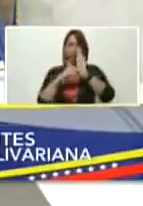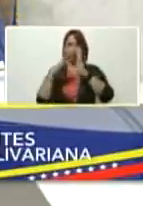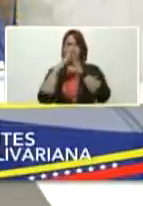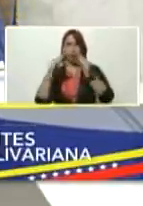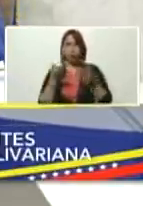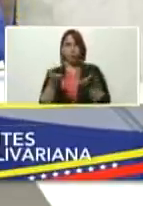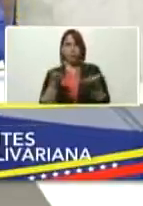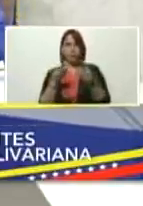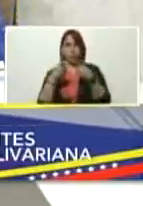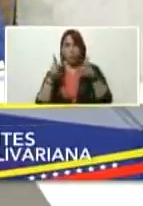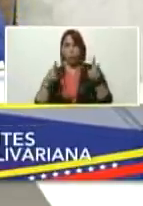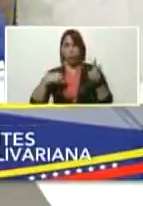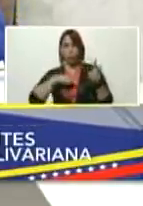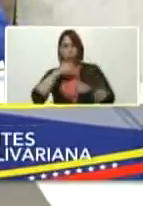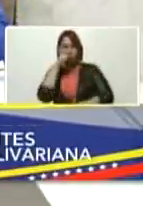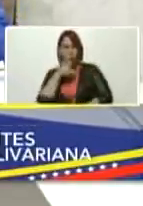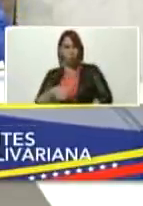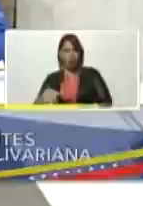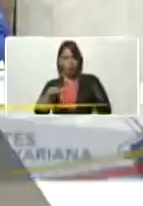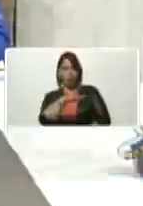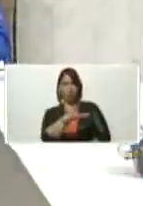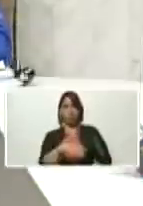de nuestro pueblo, allí,